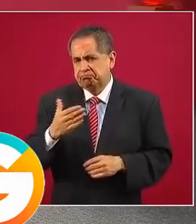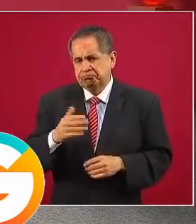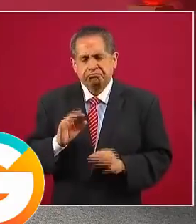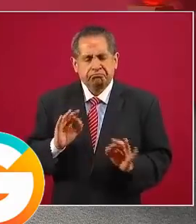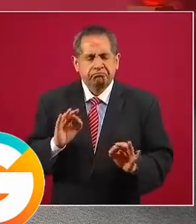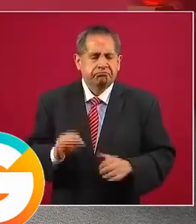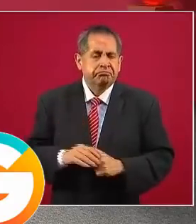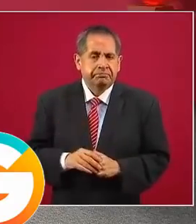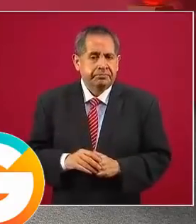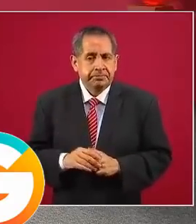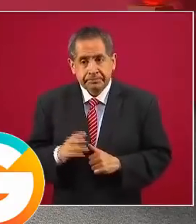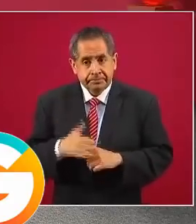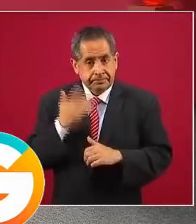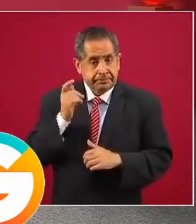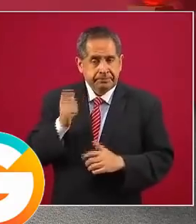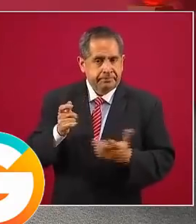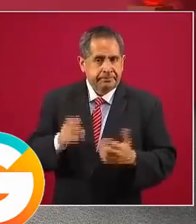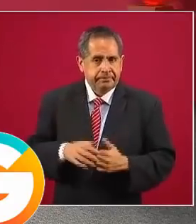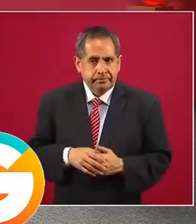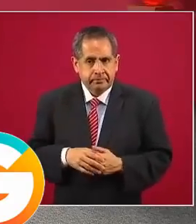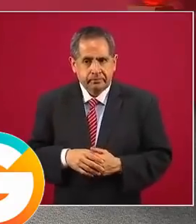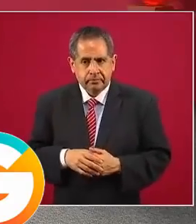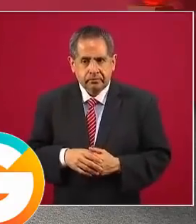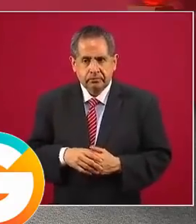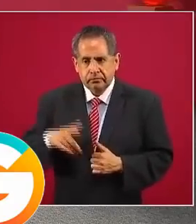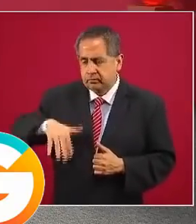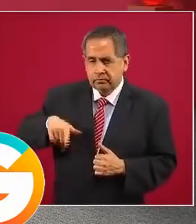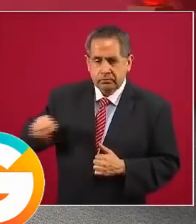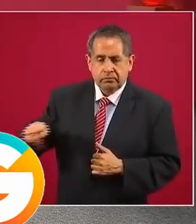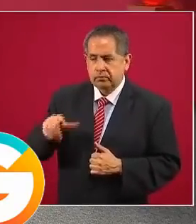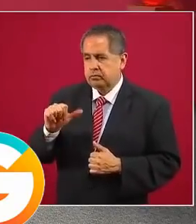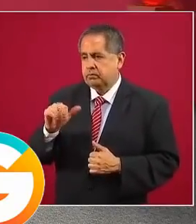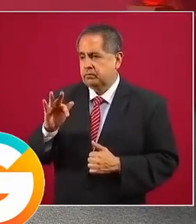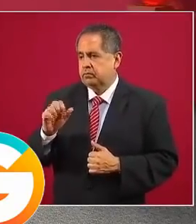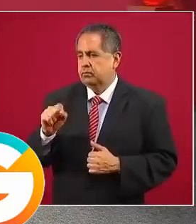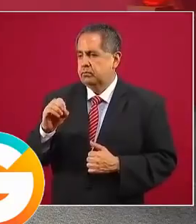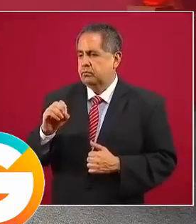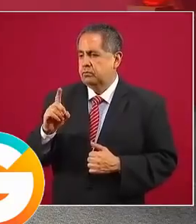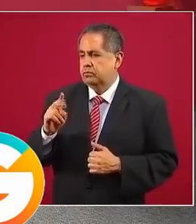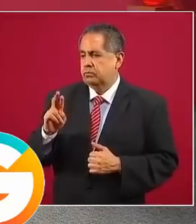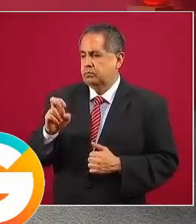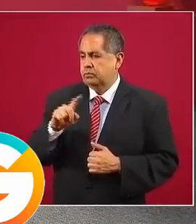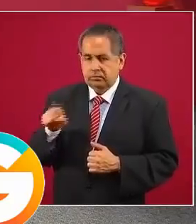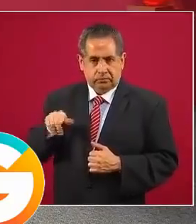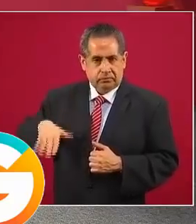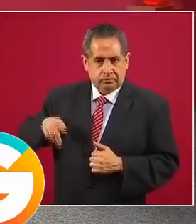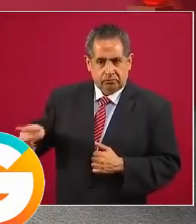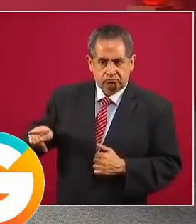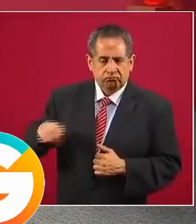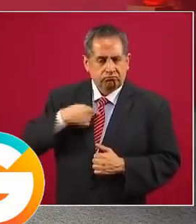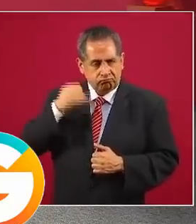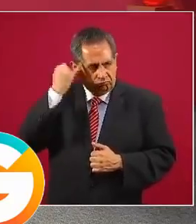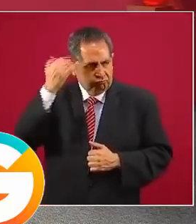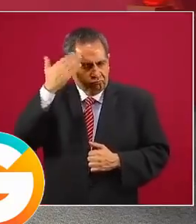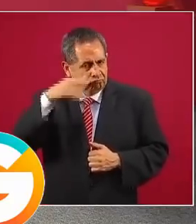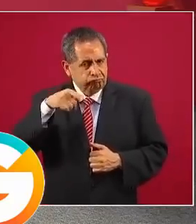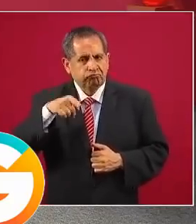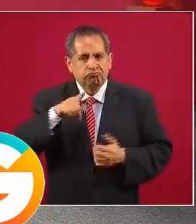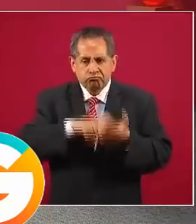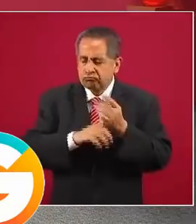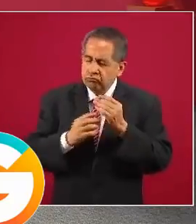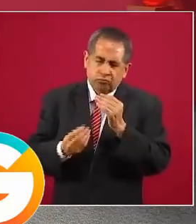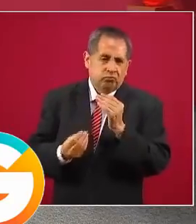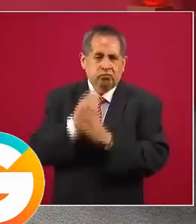porque, como lo mencionó Alfonso Durazo, porque esa es la filosofía de la